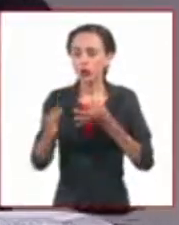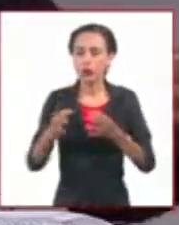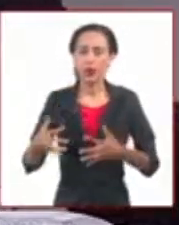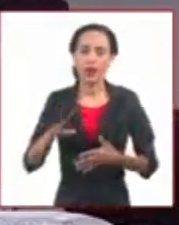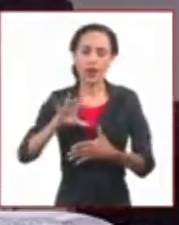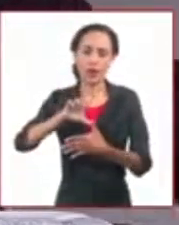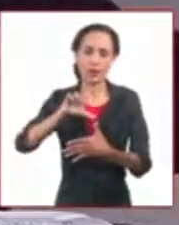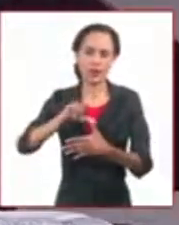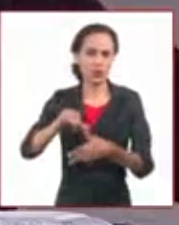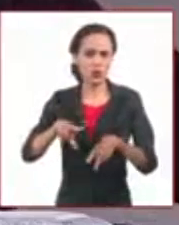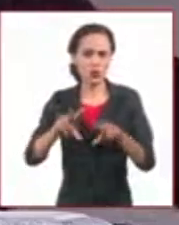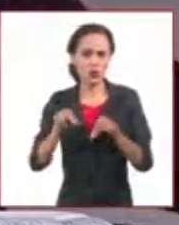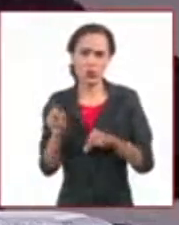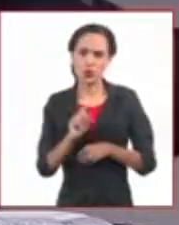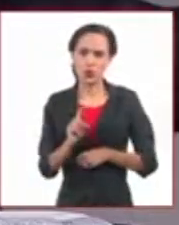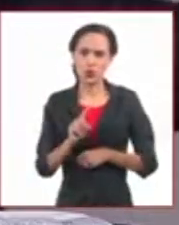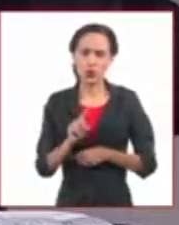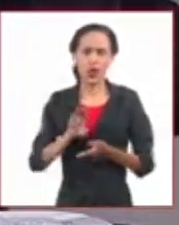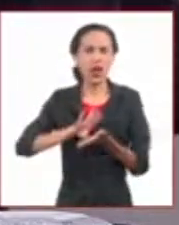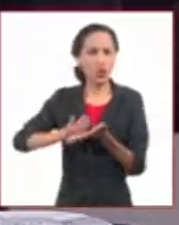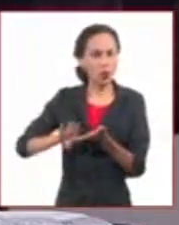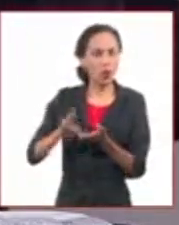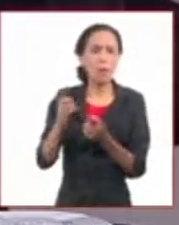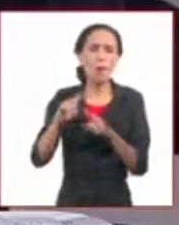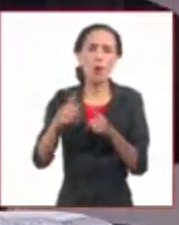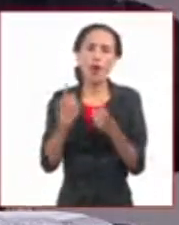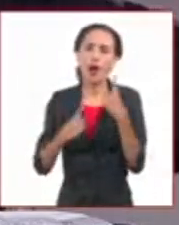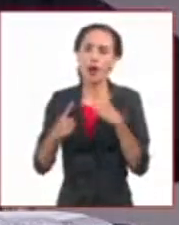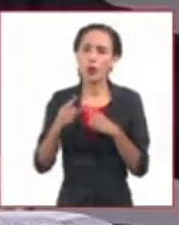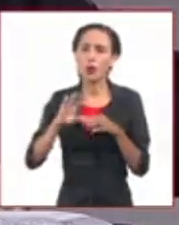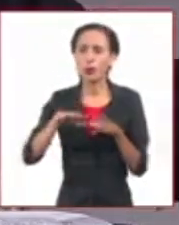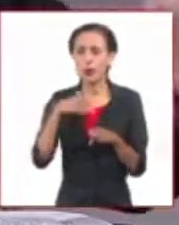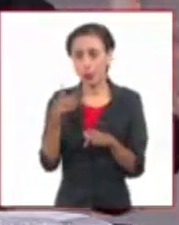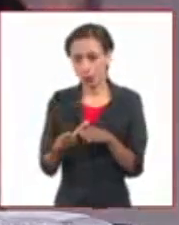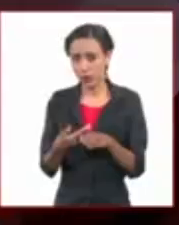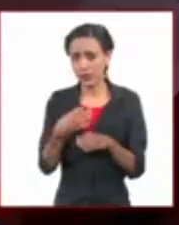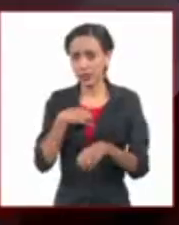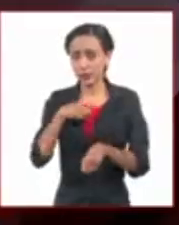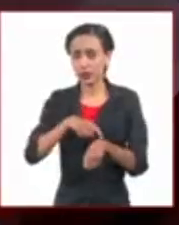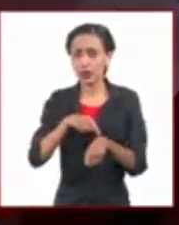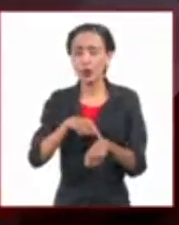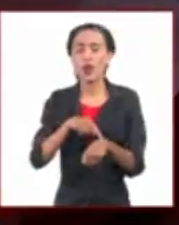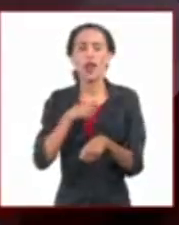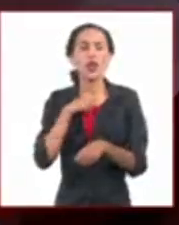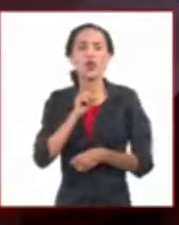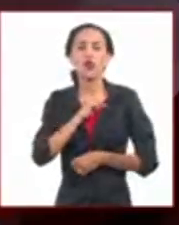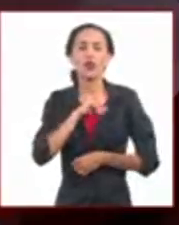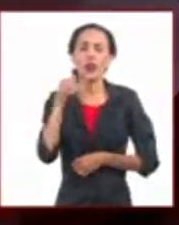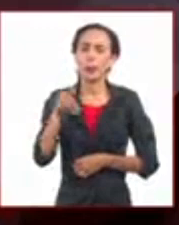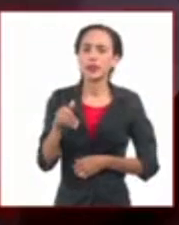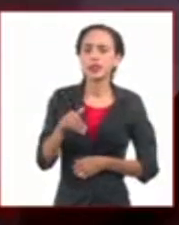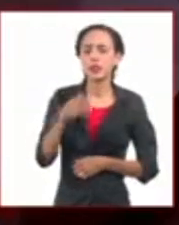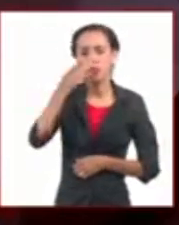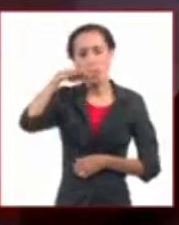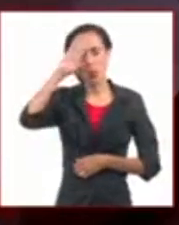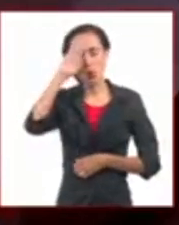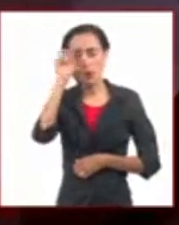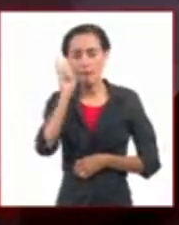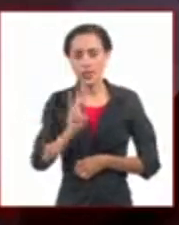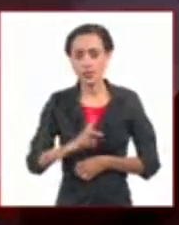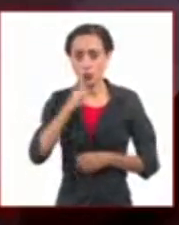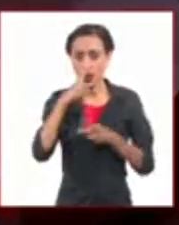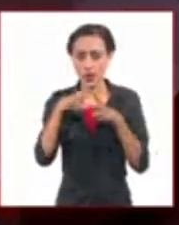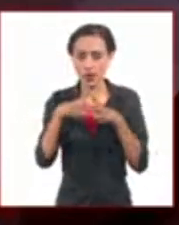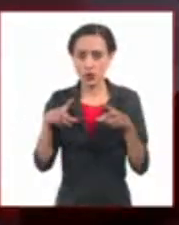excluyen por algo que podemos tratar después si lo permiten tiempo a cuba venezuela y nicaragua pero esta